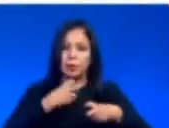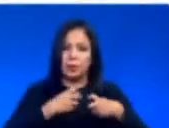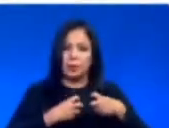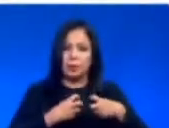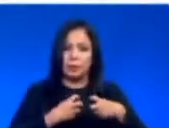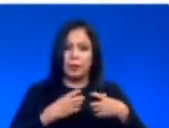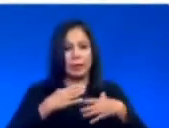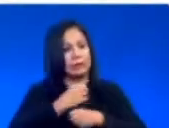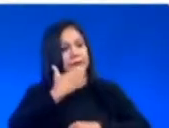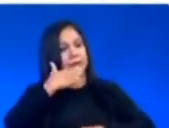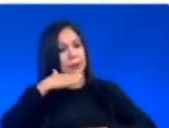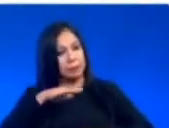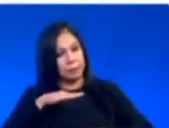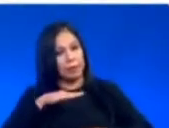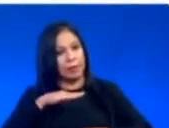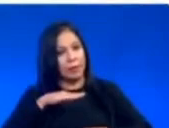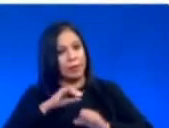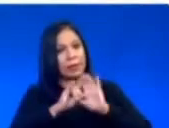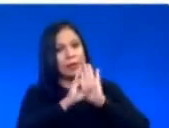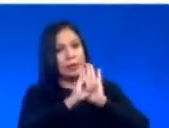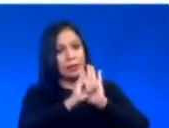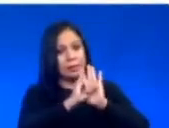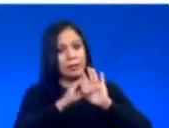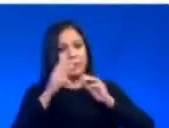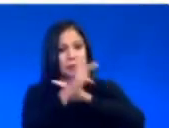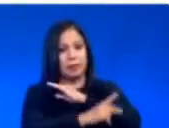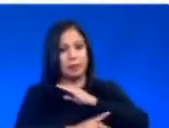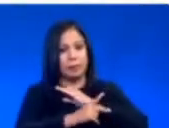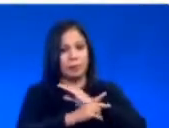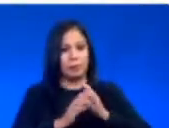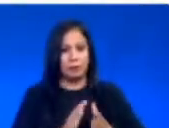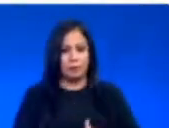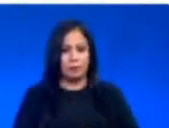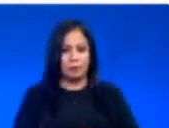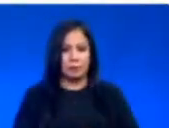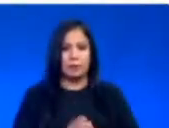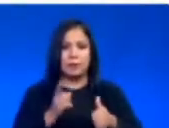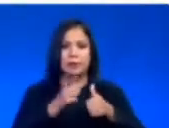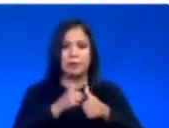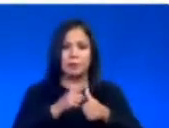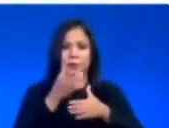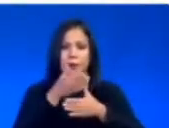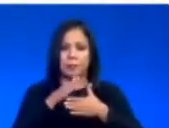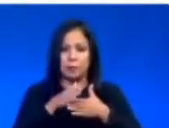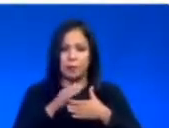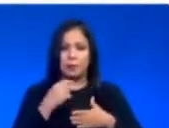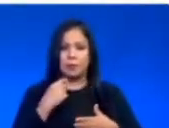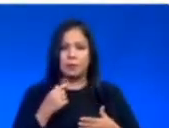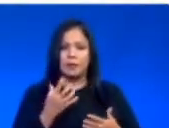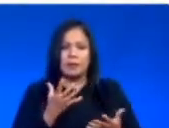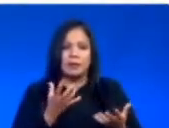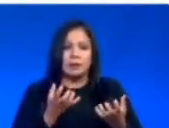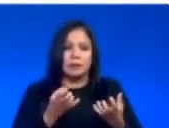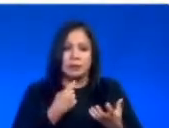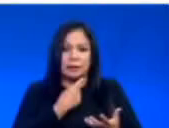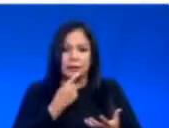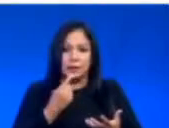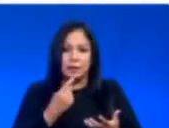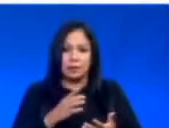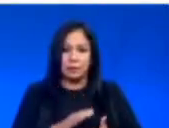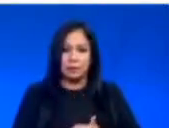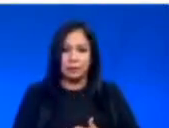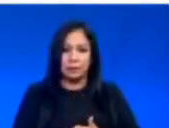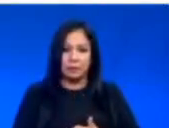Tengo que empezar diciendo que en el primer bloque pareciera que hubieran pedido que se subastara Promptur, porque el monto se fue elevando.